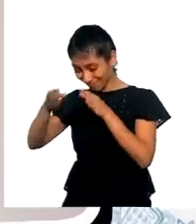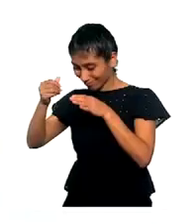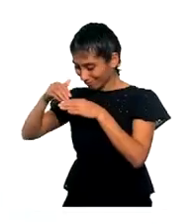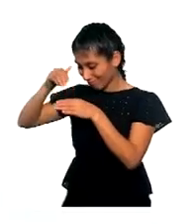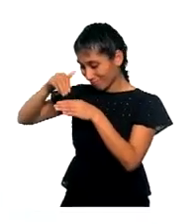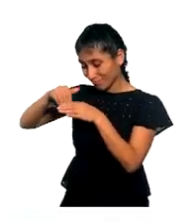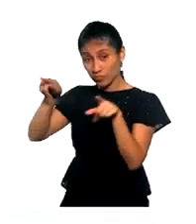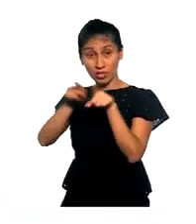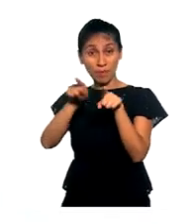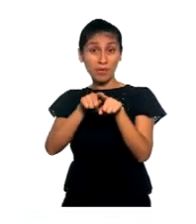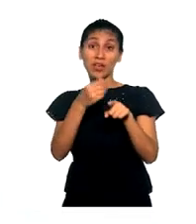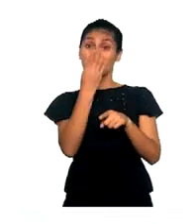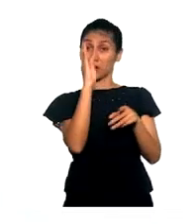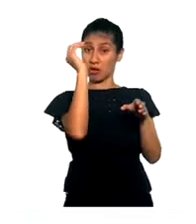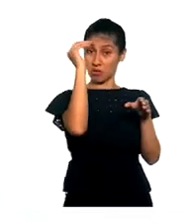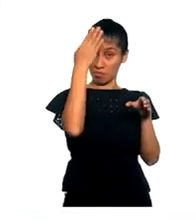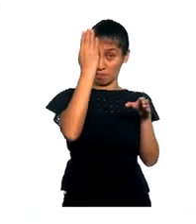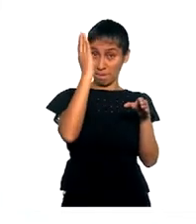bancos